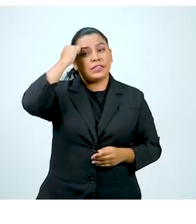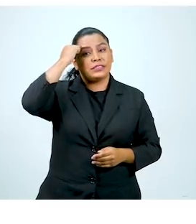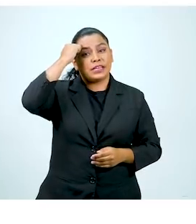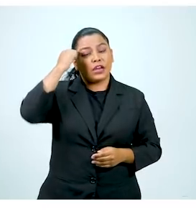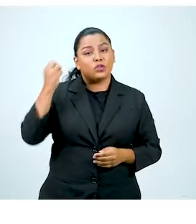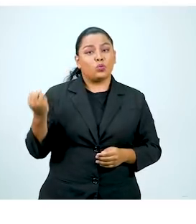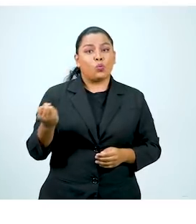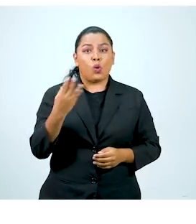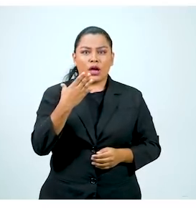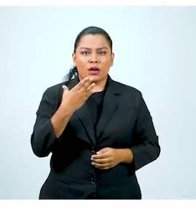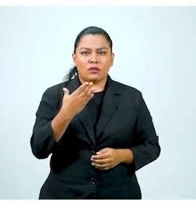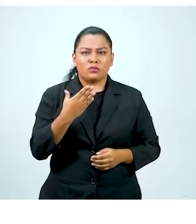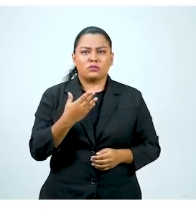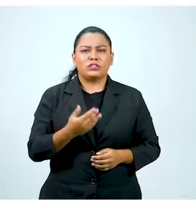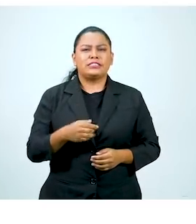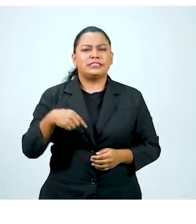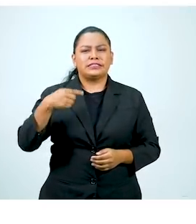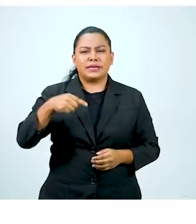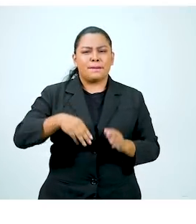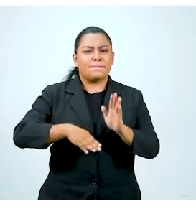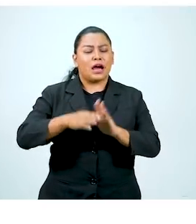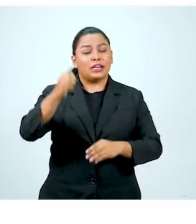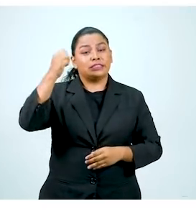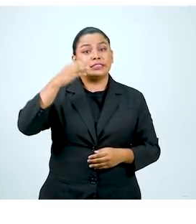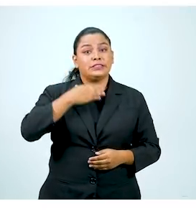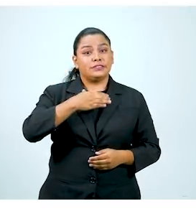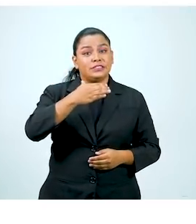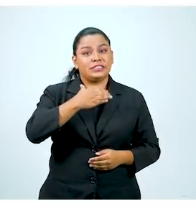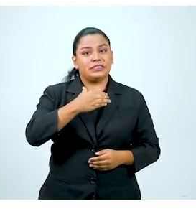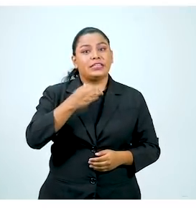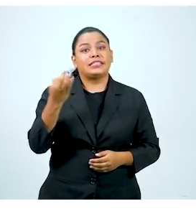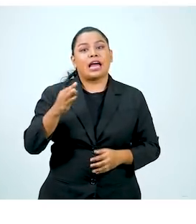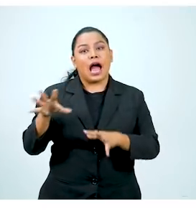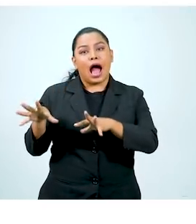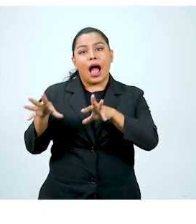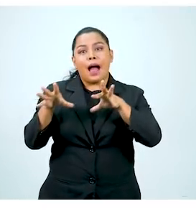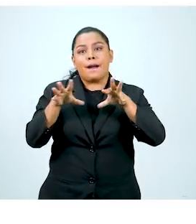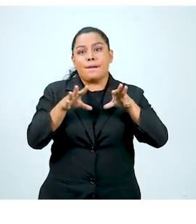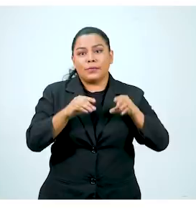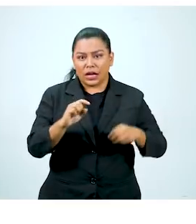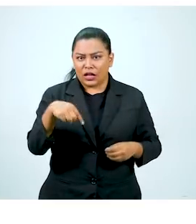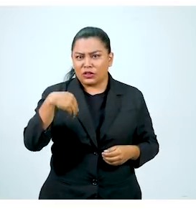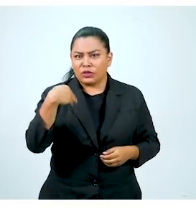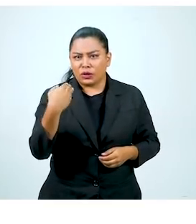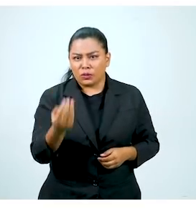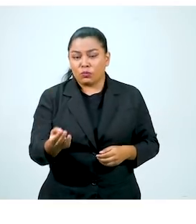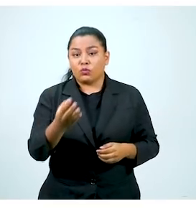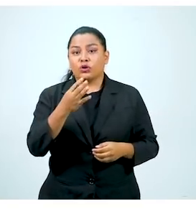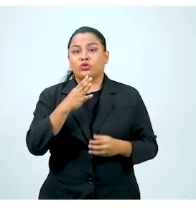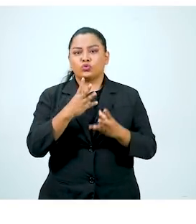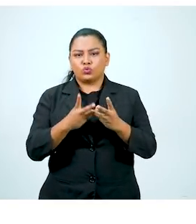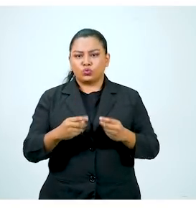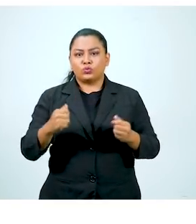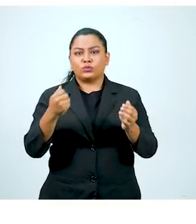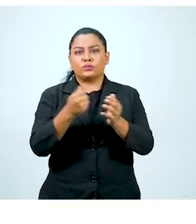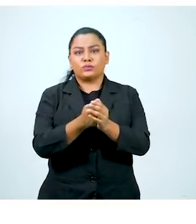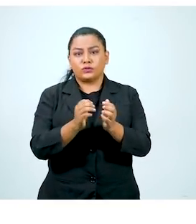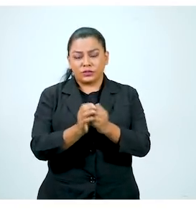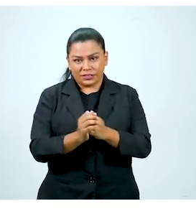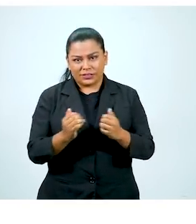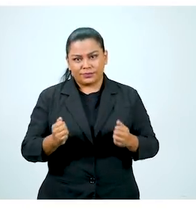aprendizajes nuevos y cada vez más complejos, que tendrán que aplicarse posteriormente en la resolución de